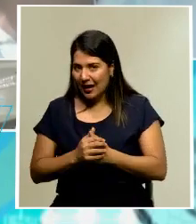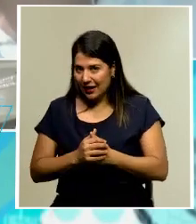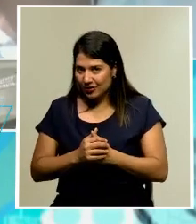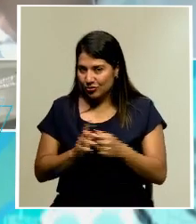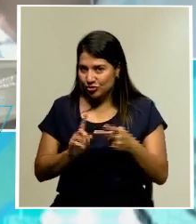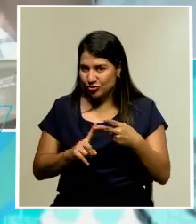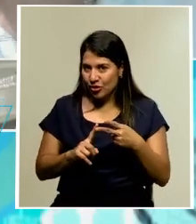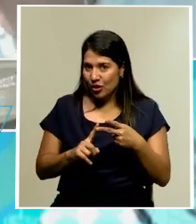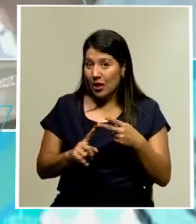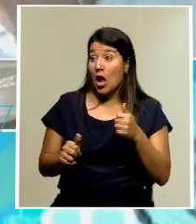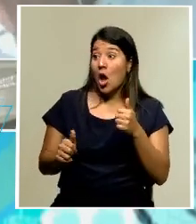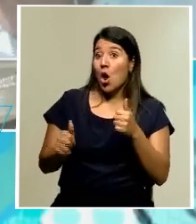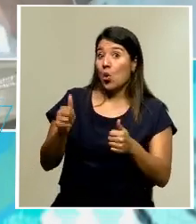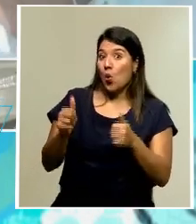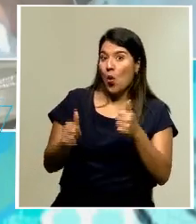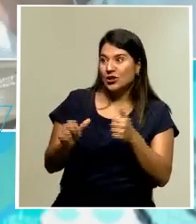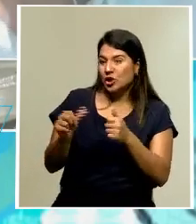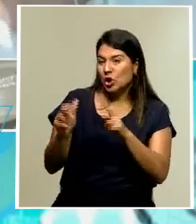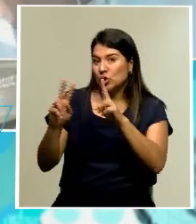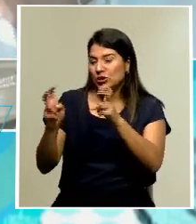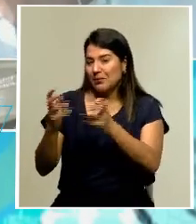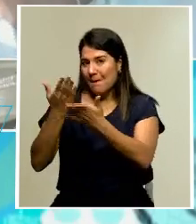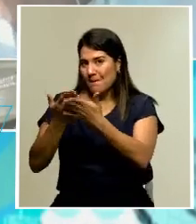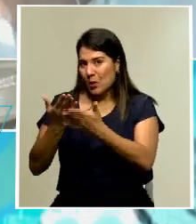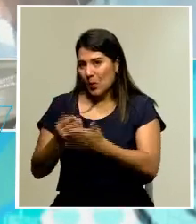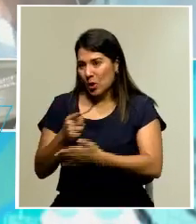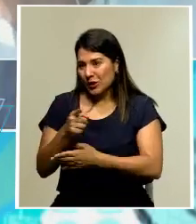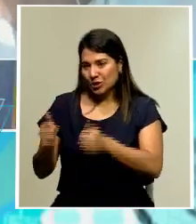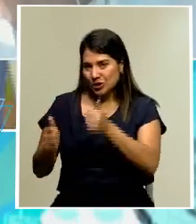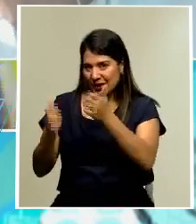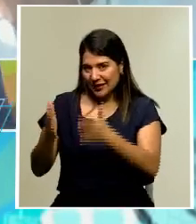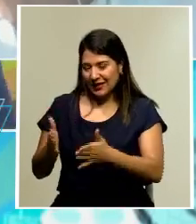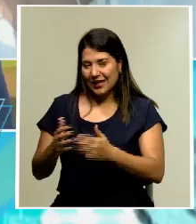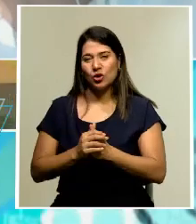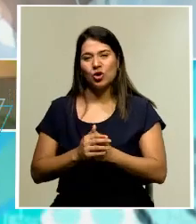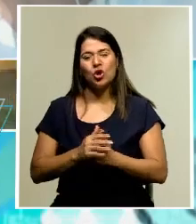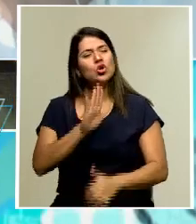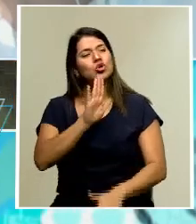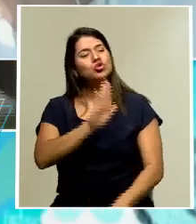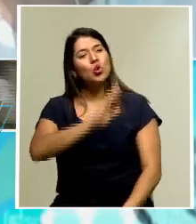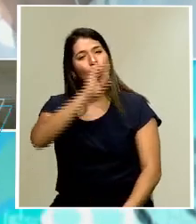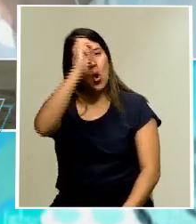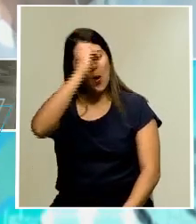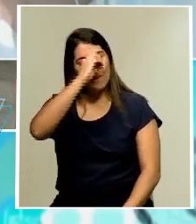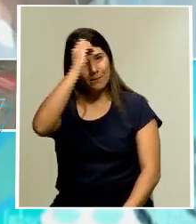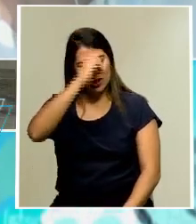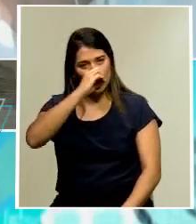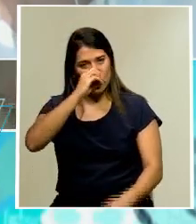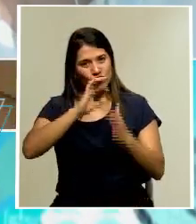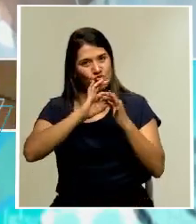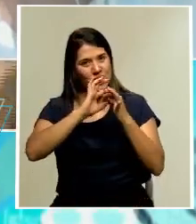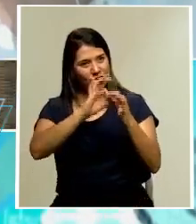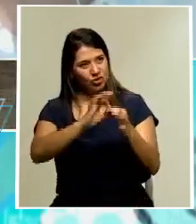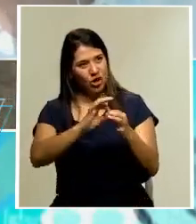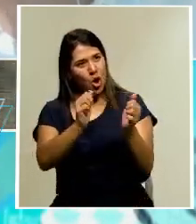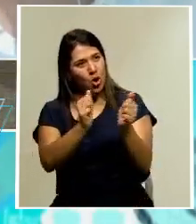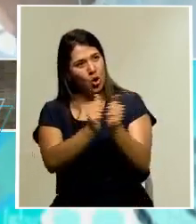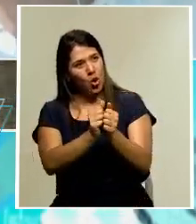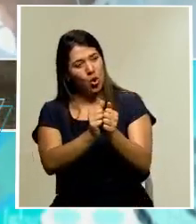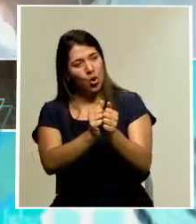que polemizar. ¿Qué podemos analizar sobre esto viendo el resto de las opciones con